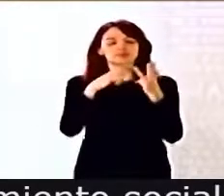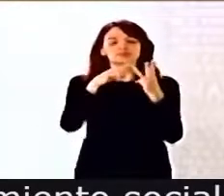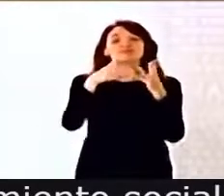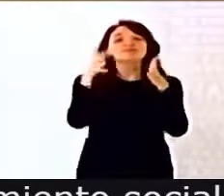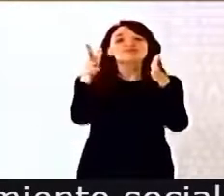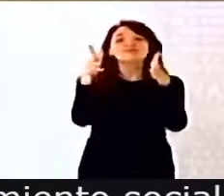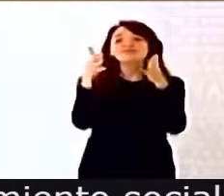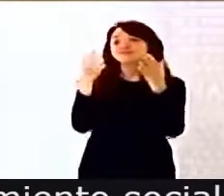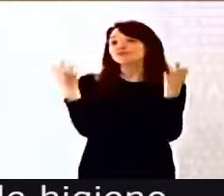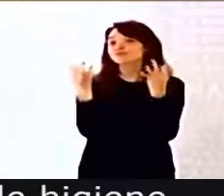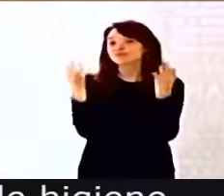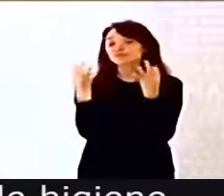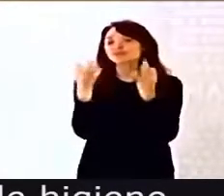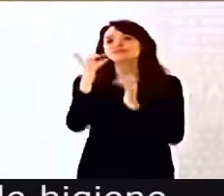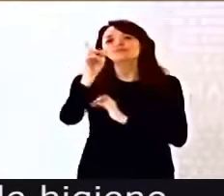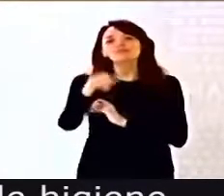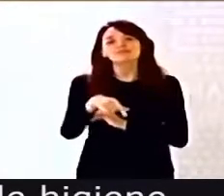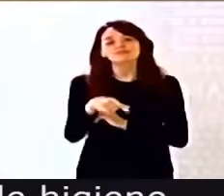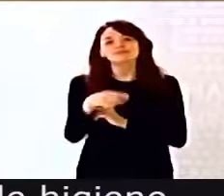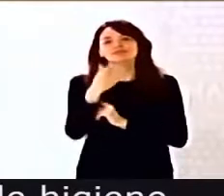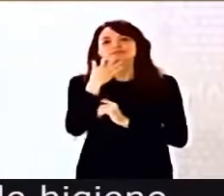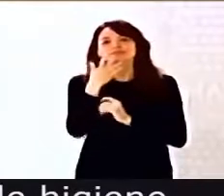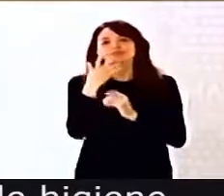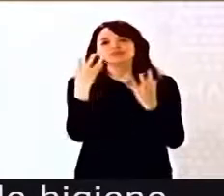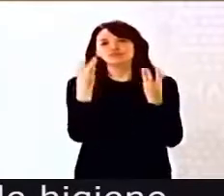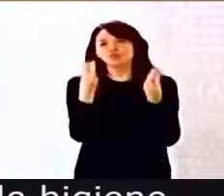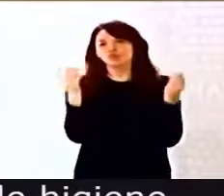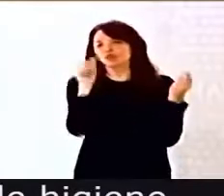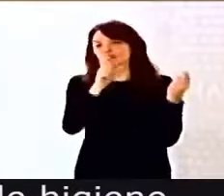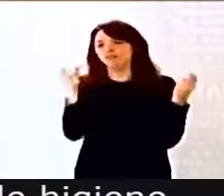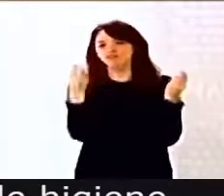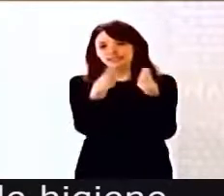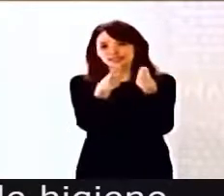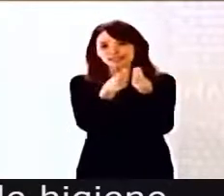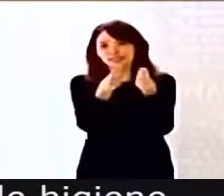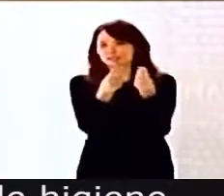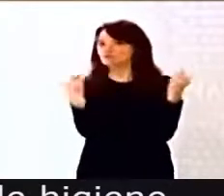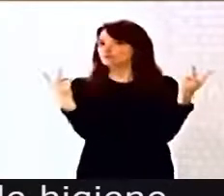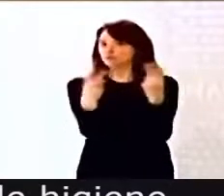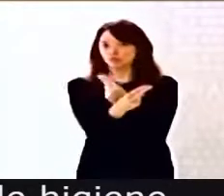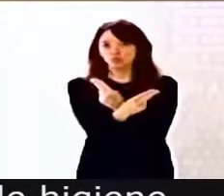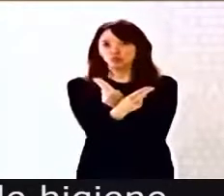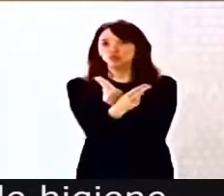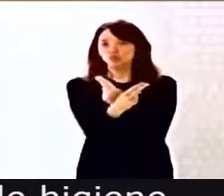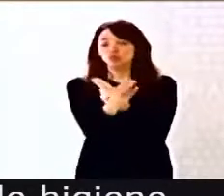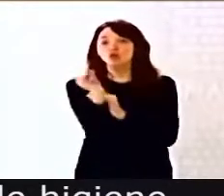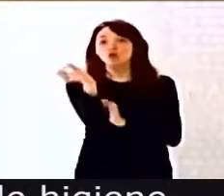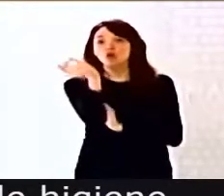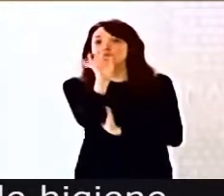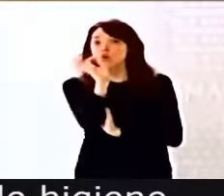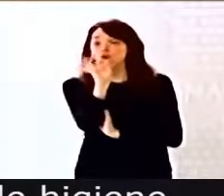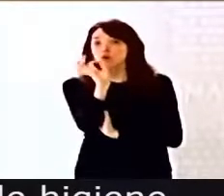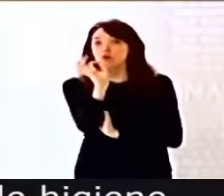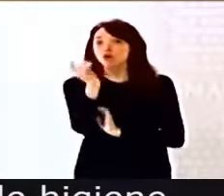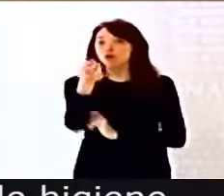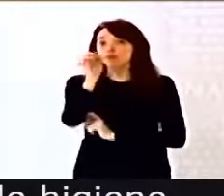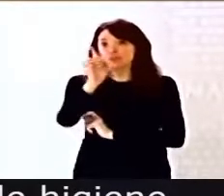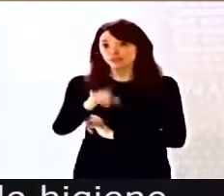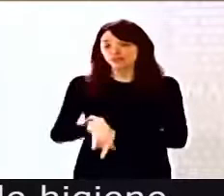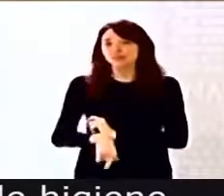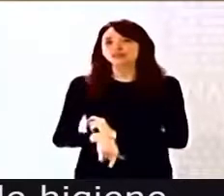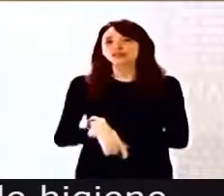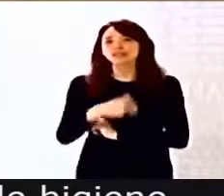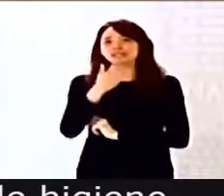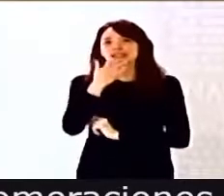Recomendaciones que se van a basar en evitar las aglomeraciones. Recomendaciones que se van a basar